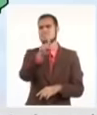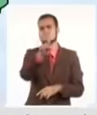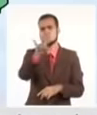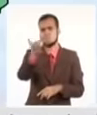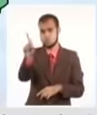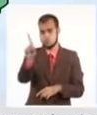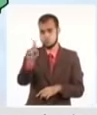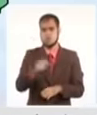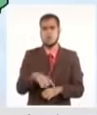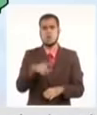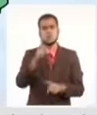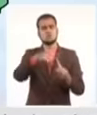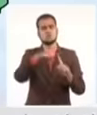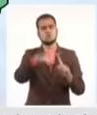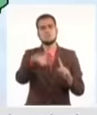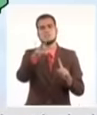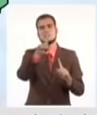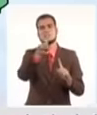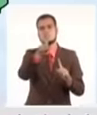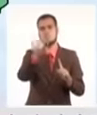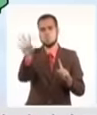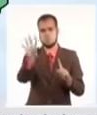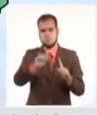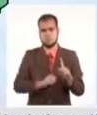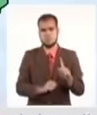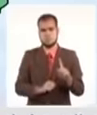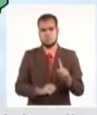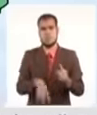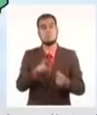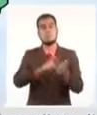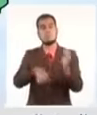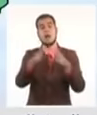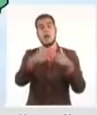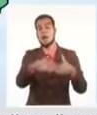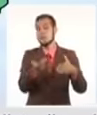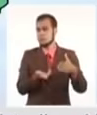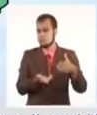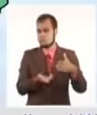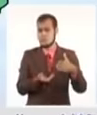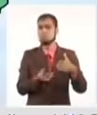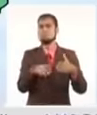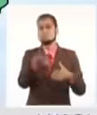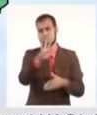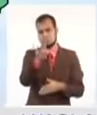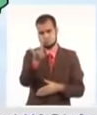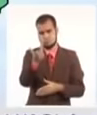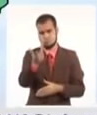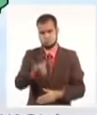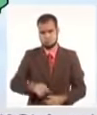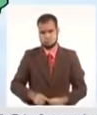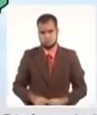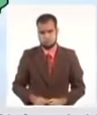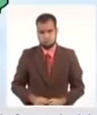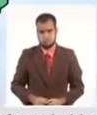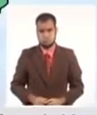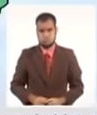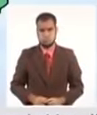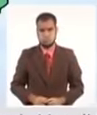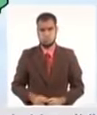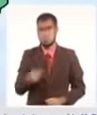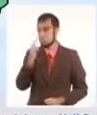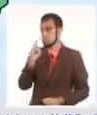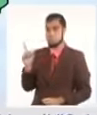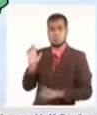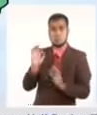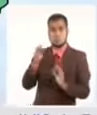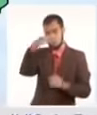Tunas 144 y la provincia de Granma con 89. Realmente, como pueden ver, todo